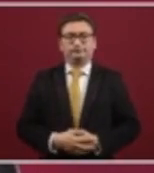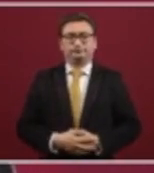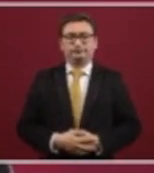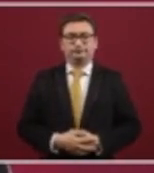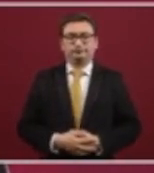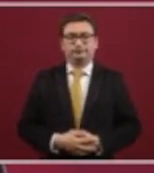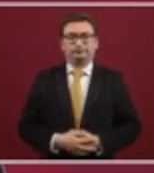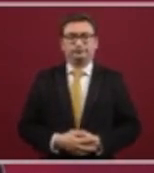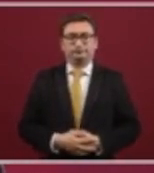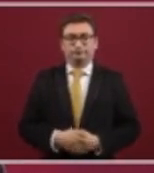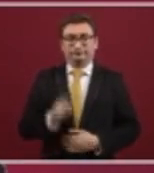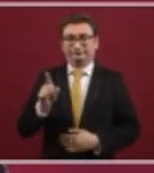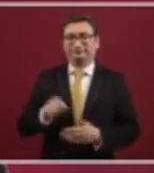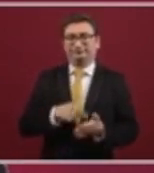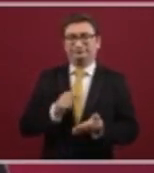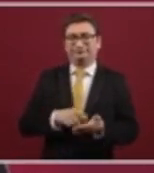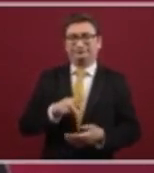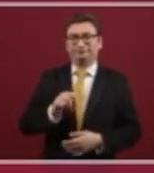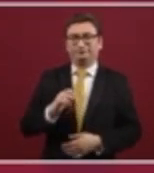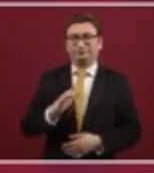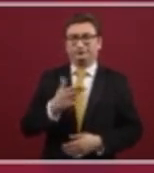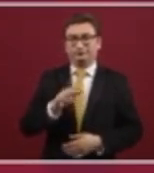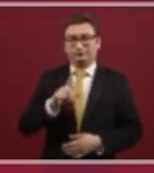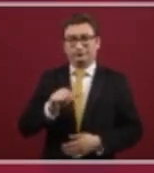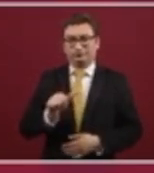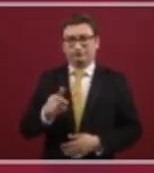en Tapachula. Bueno,